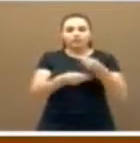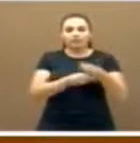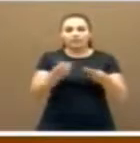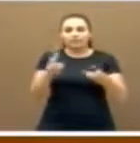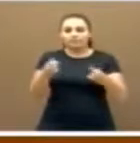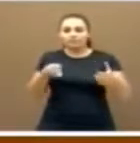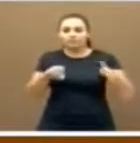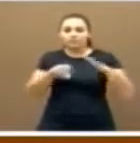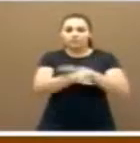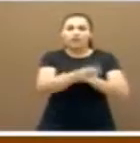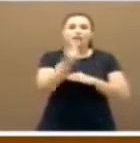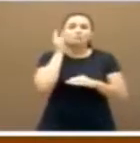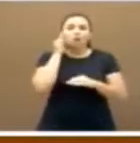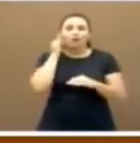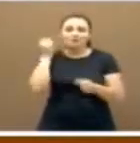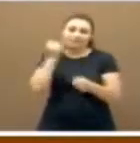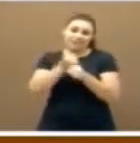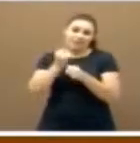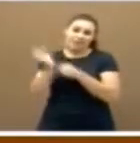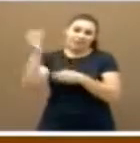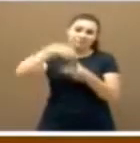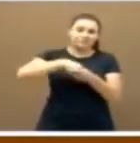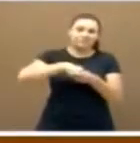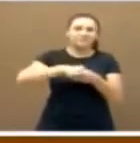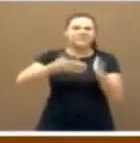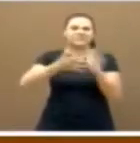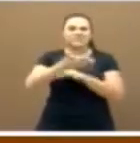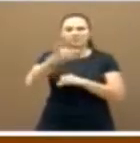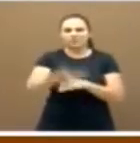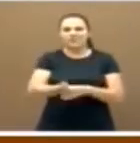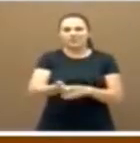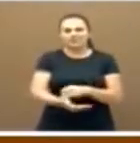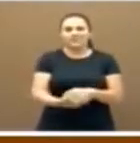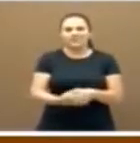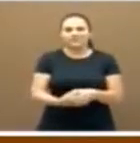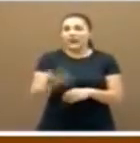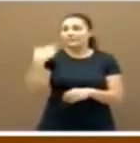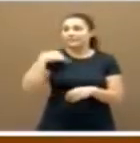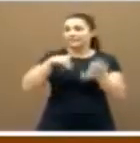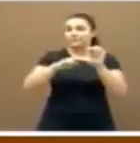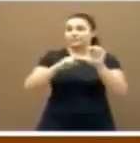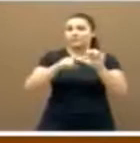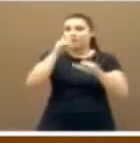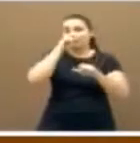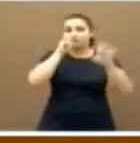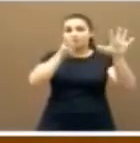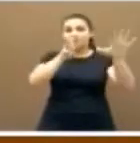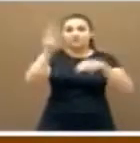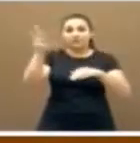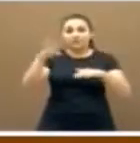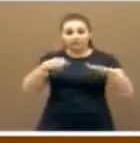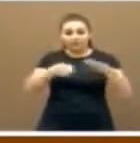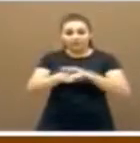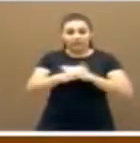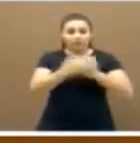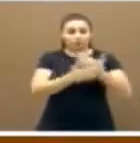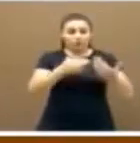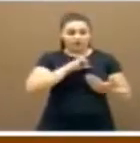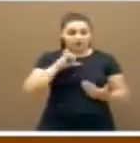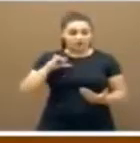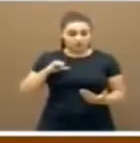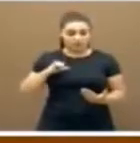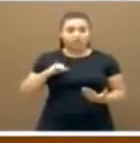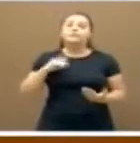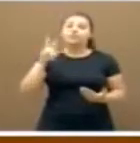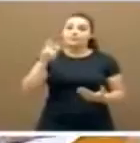incorporación de la mujer a lo largo de todos estos años, ¿no? Aquella Extremadura del año 83 que accedió al autogobierno junto